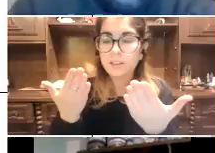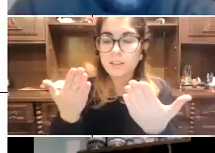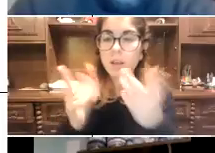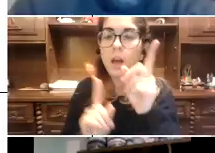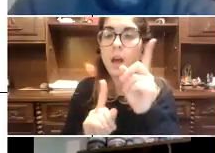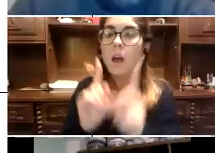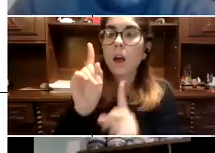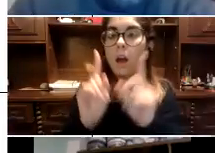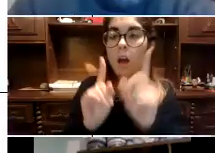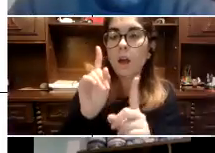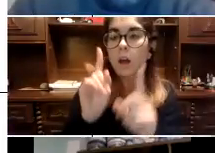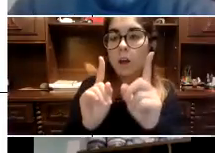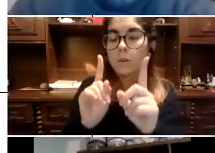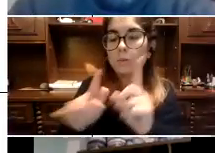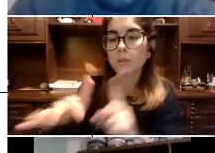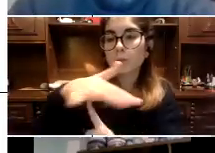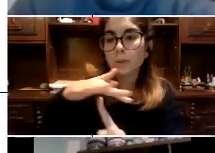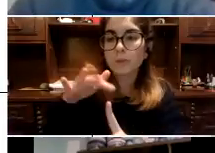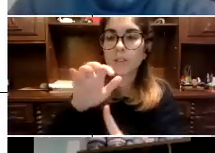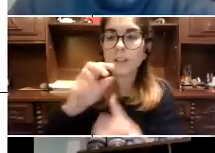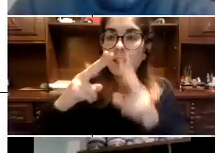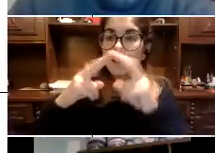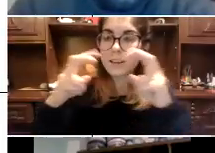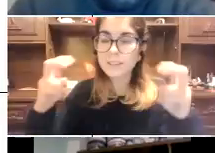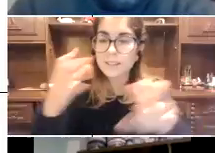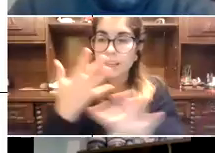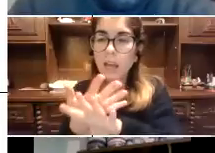fenómenos de electrización que ocurren a nivel macroscópico.